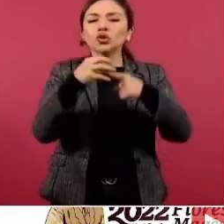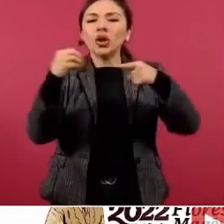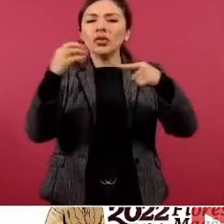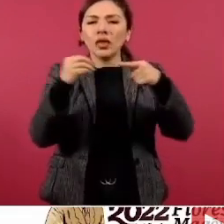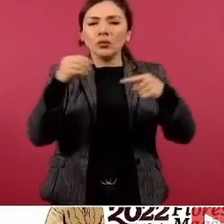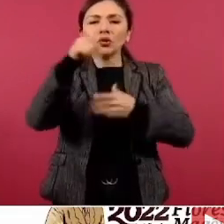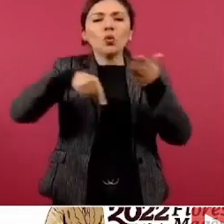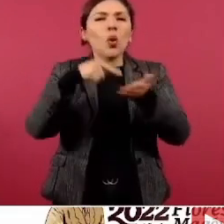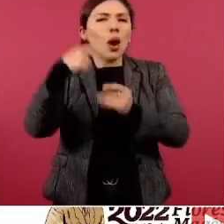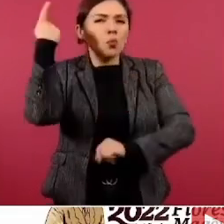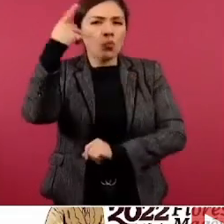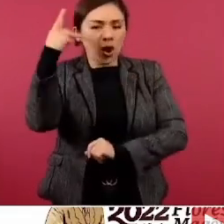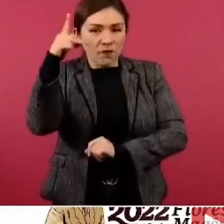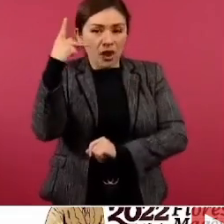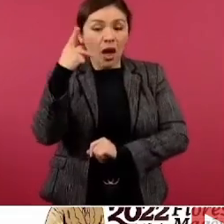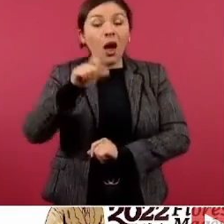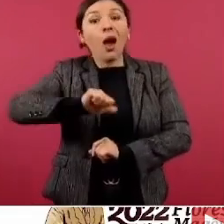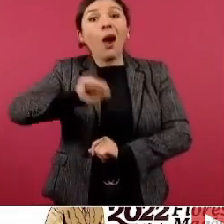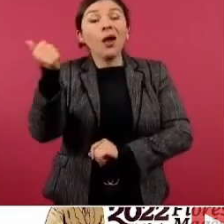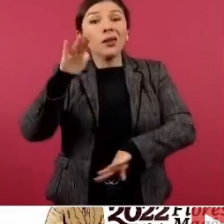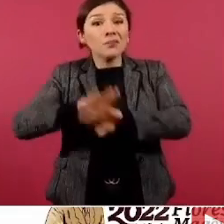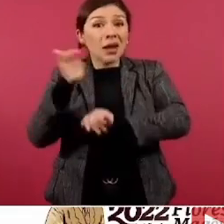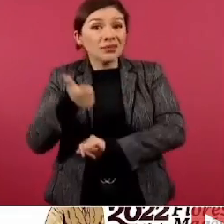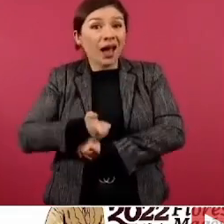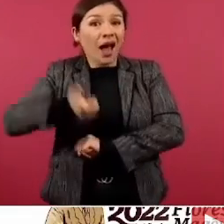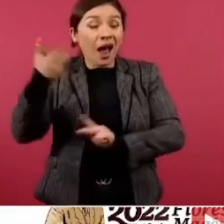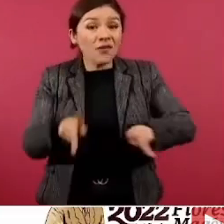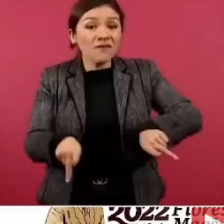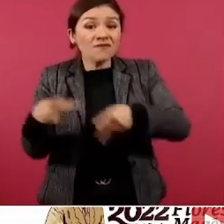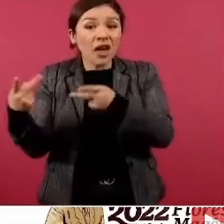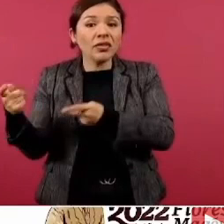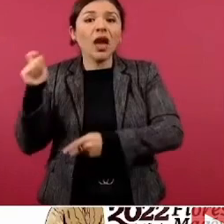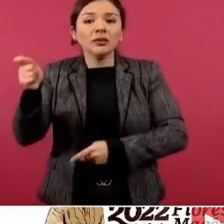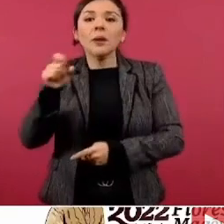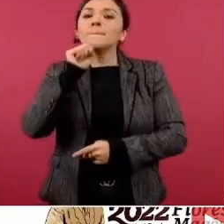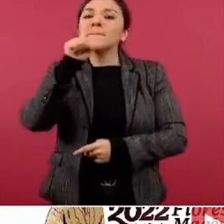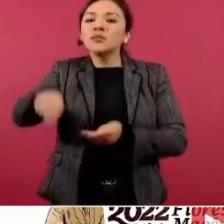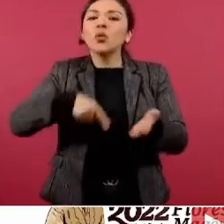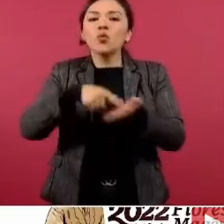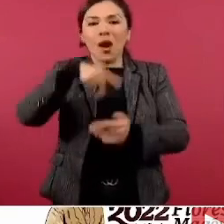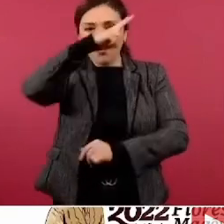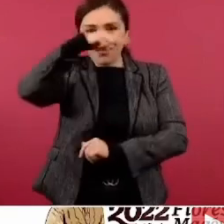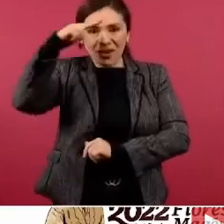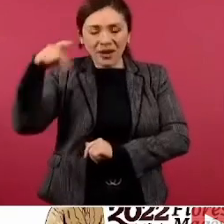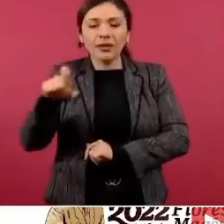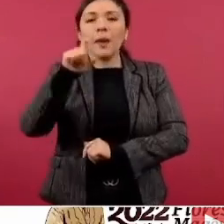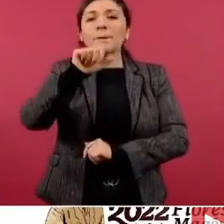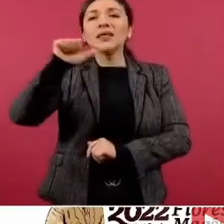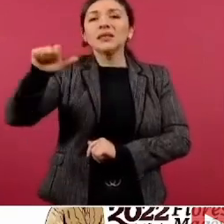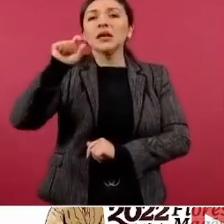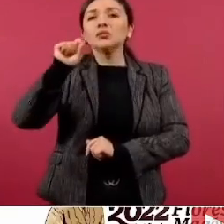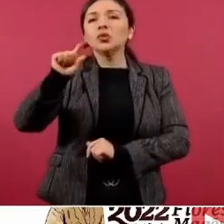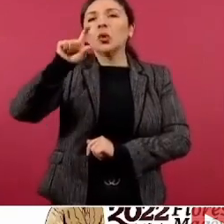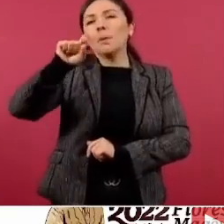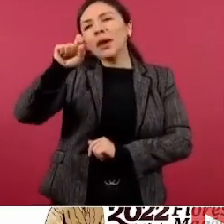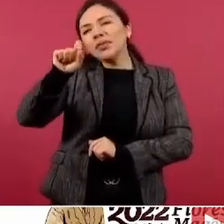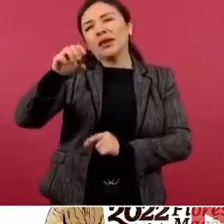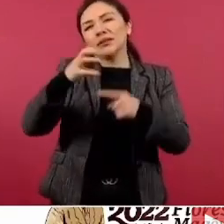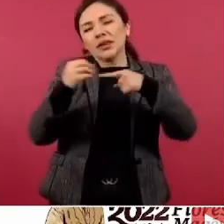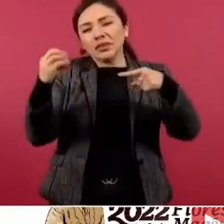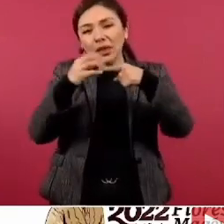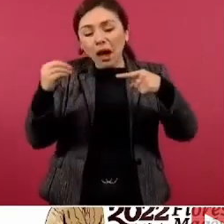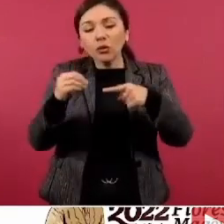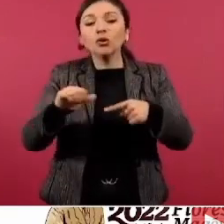capital del estado de Puebla. Y entre las más caras se encuentran también en Bahía de Banderas, franquicia Pemex, 26 pesos con 20